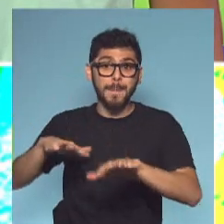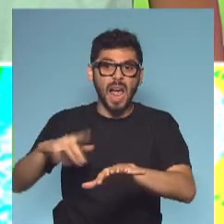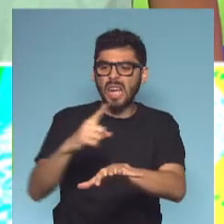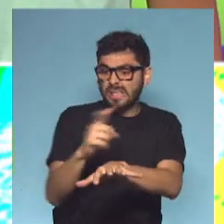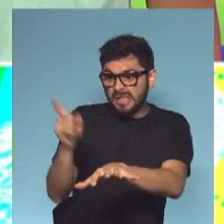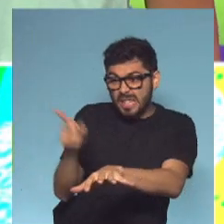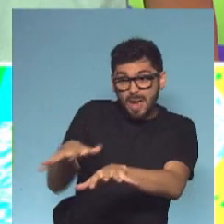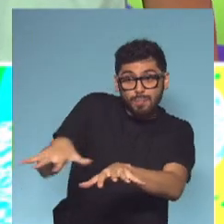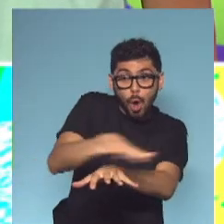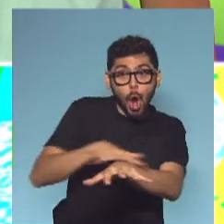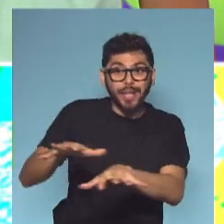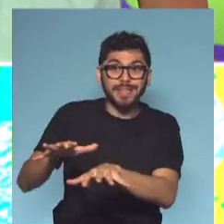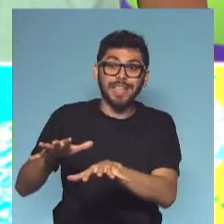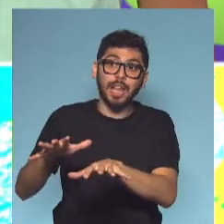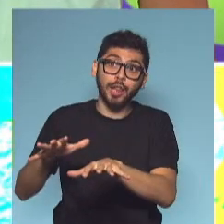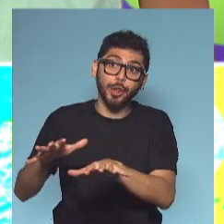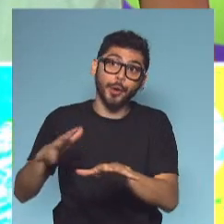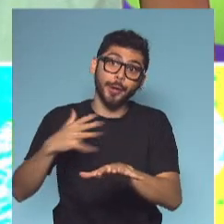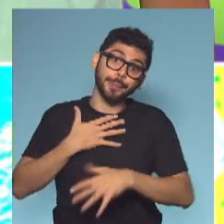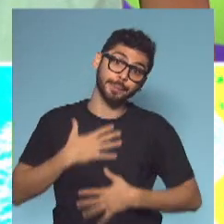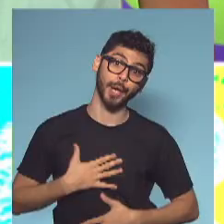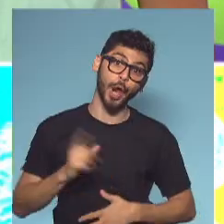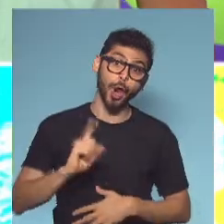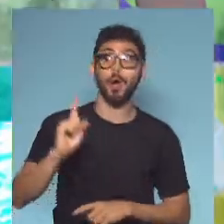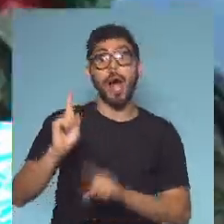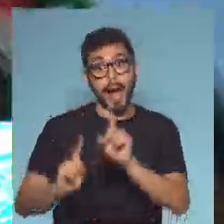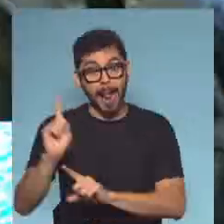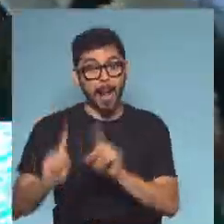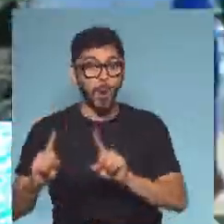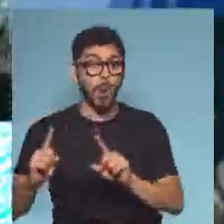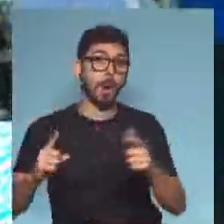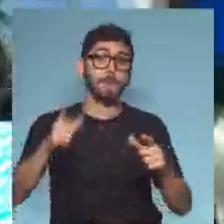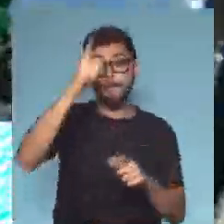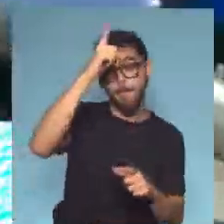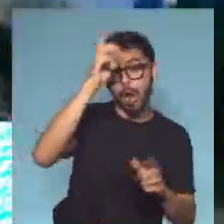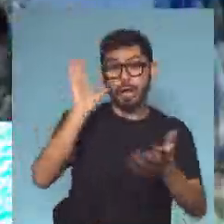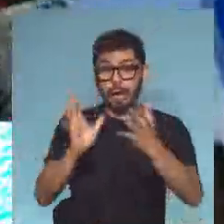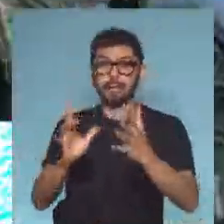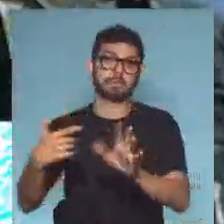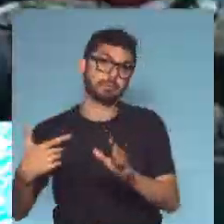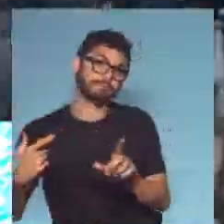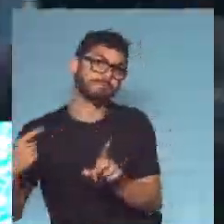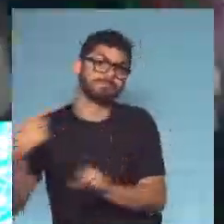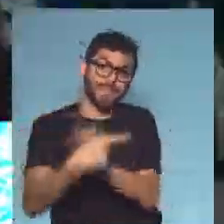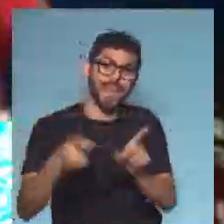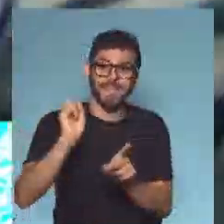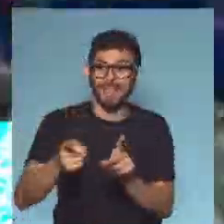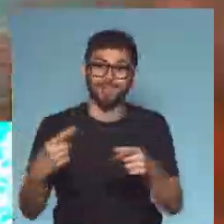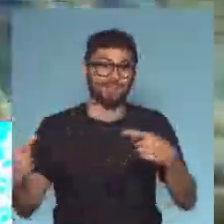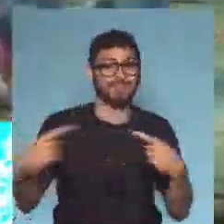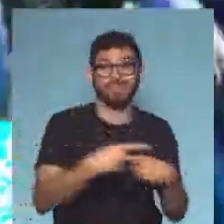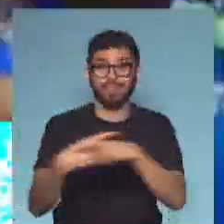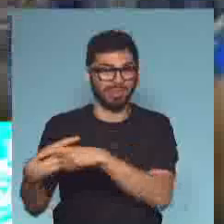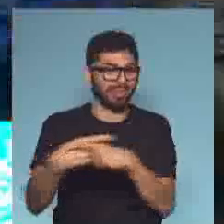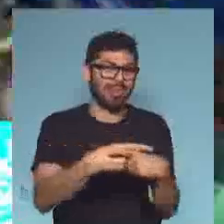pues sale con las mismas intenciones, pero si hay uno que otro que puede que le responda a la policía y pues continúa y continúa la violencia y pues